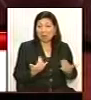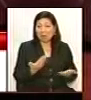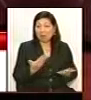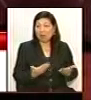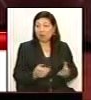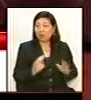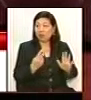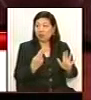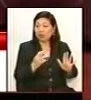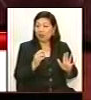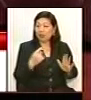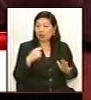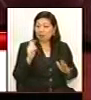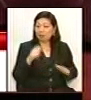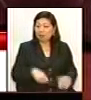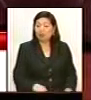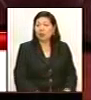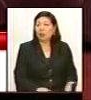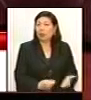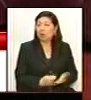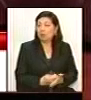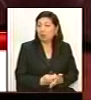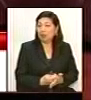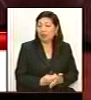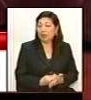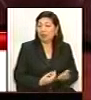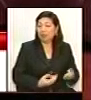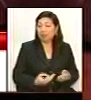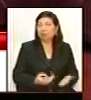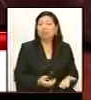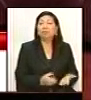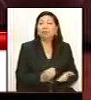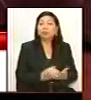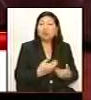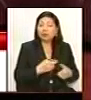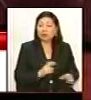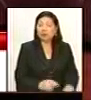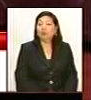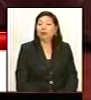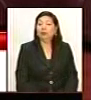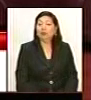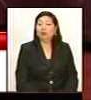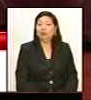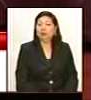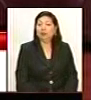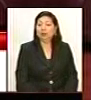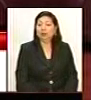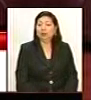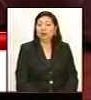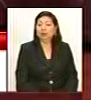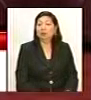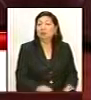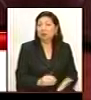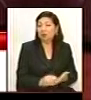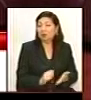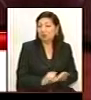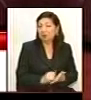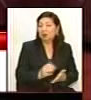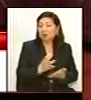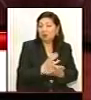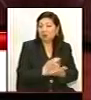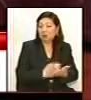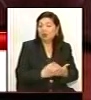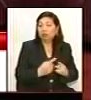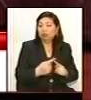un 70% comprado mediante licitaciones, concursos públicos, adquisición